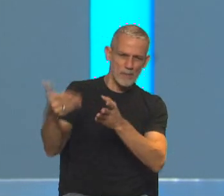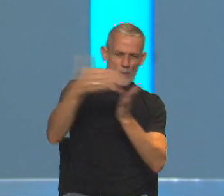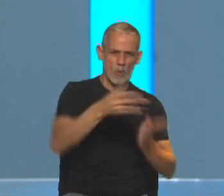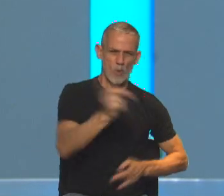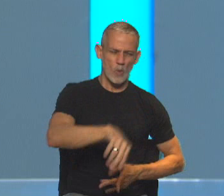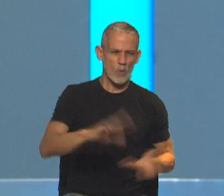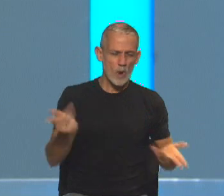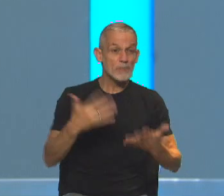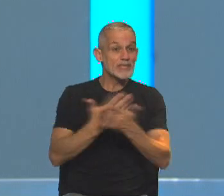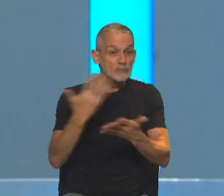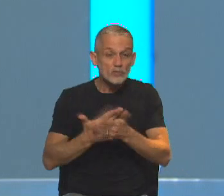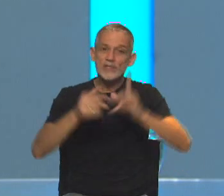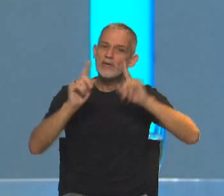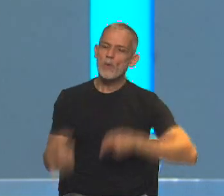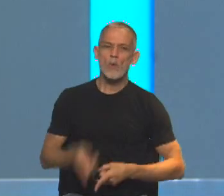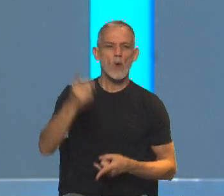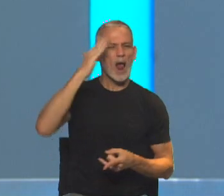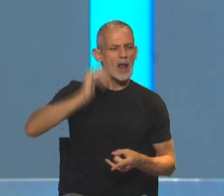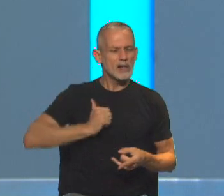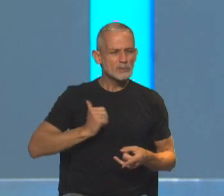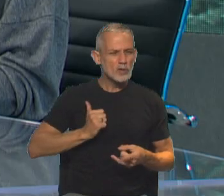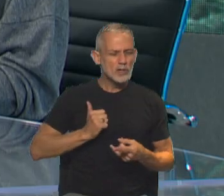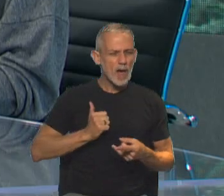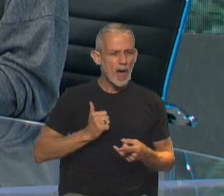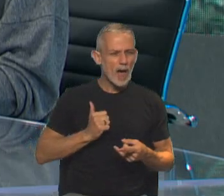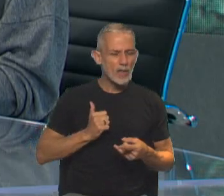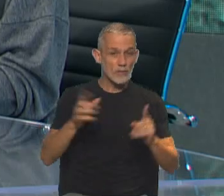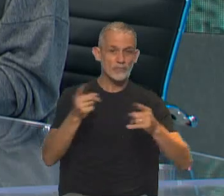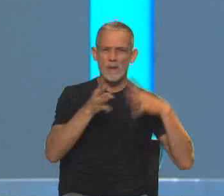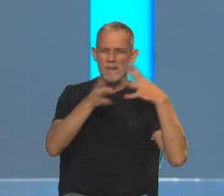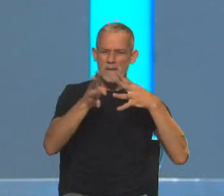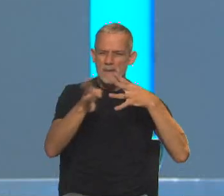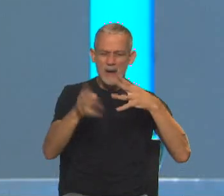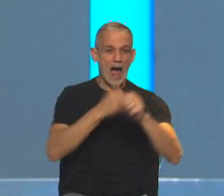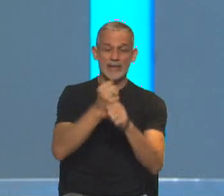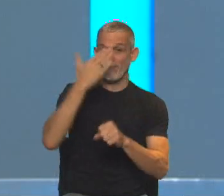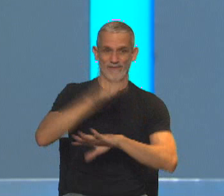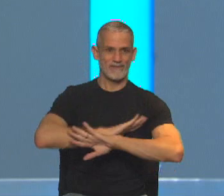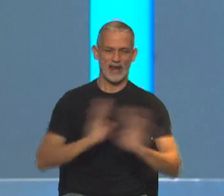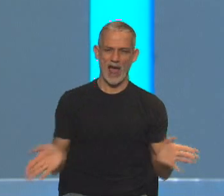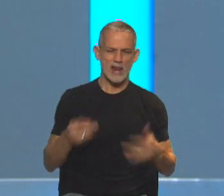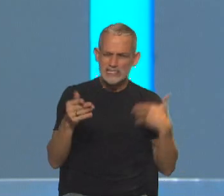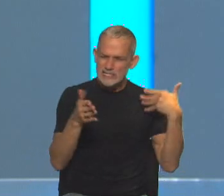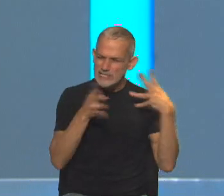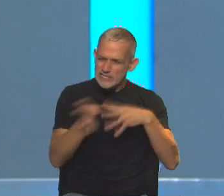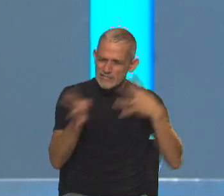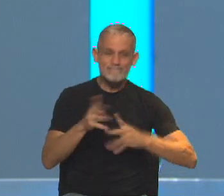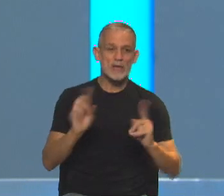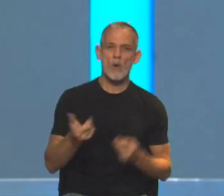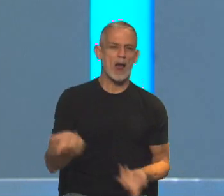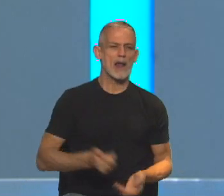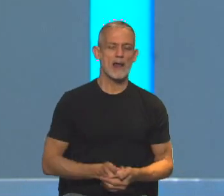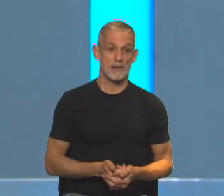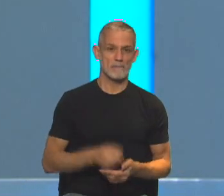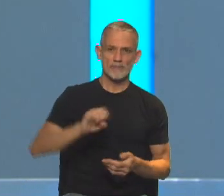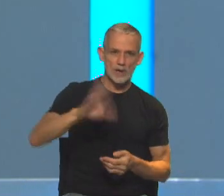de todos los padecimientos, sostuvieron, como en algún punto dice Balsa también, la batalla hasta el final, ¿no? Hubo también una cosa de eso, en